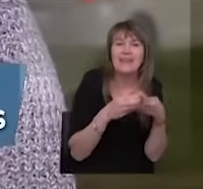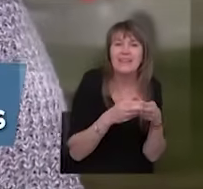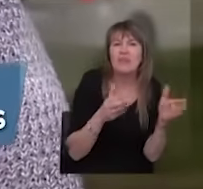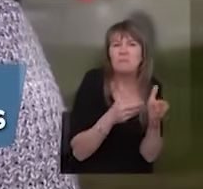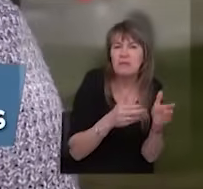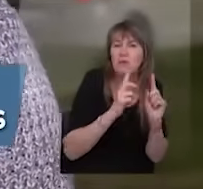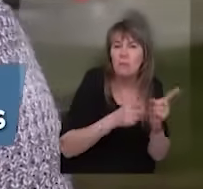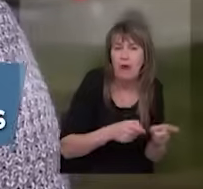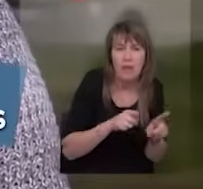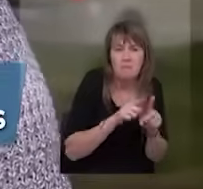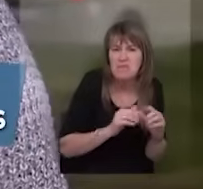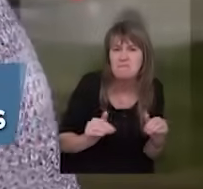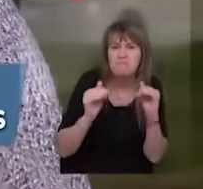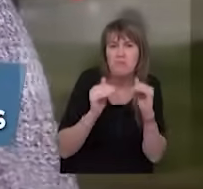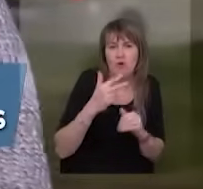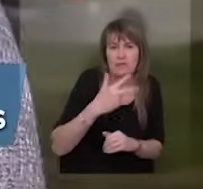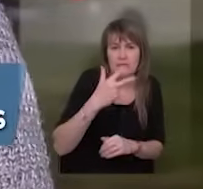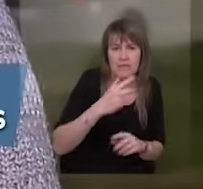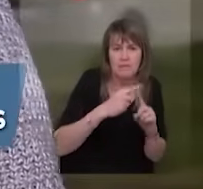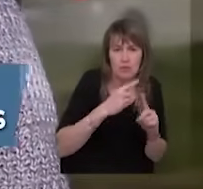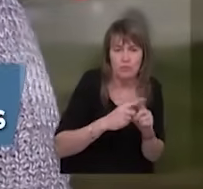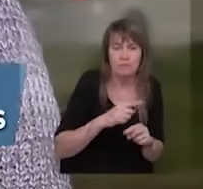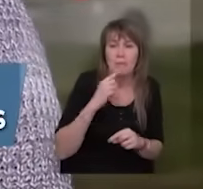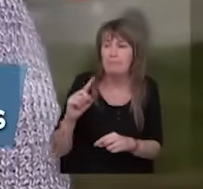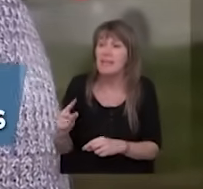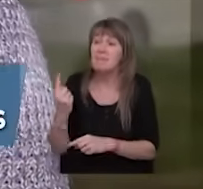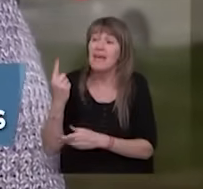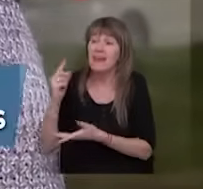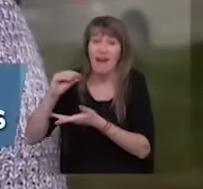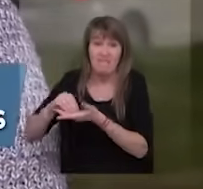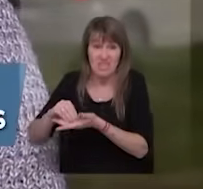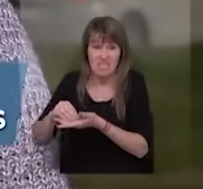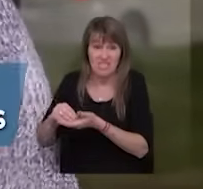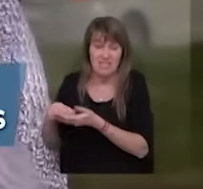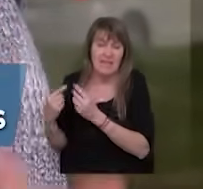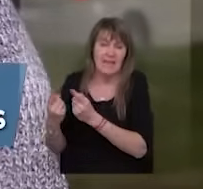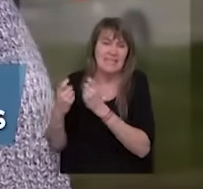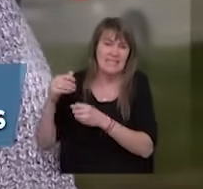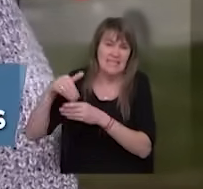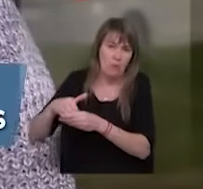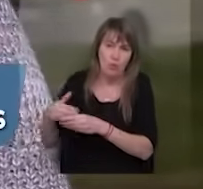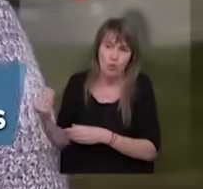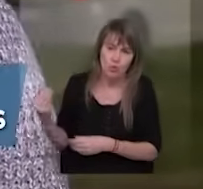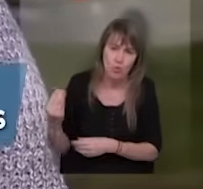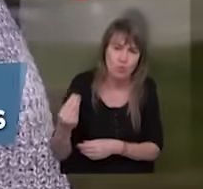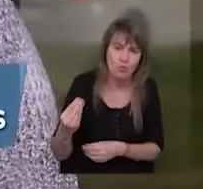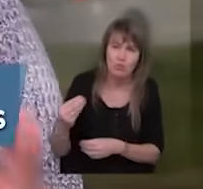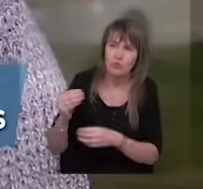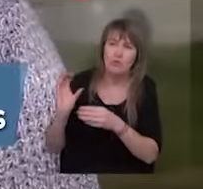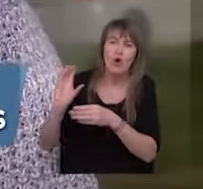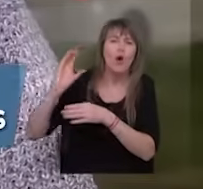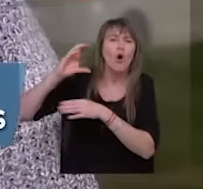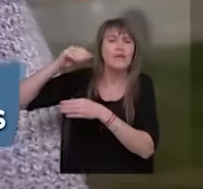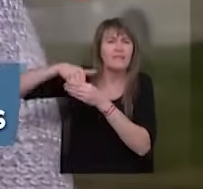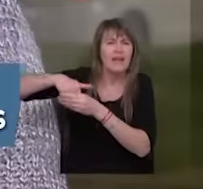también se estableció un umbral para que aquellos partidos que se presentan por primera vez tengan que tener una cantidad de votos necesarias más de lo que establece la corte electoral entonces hay una